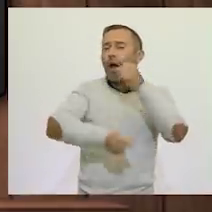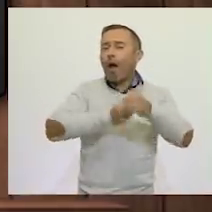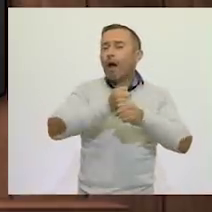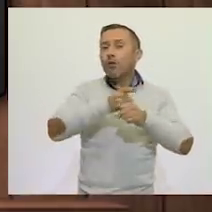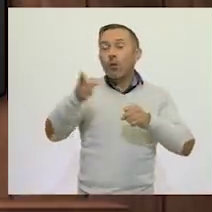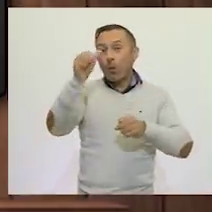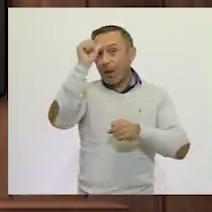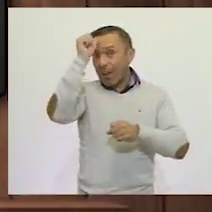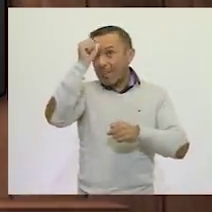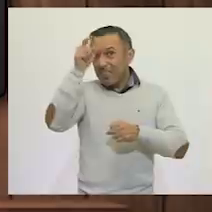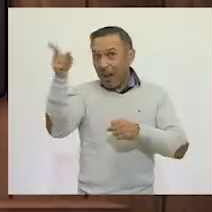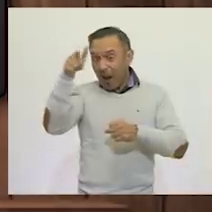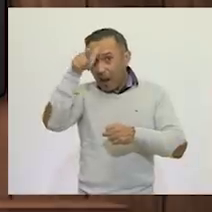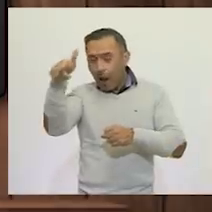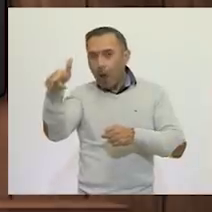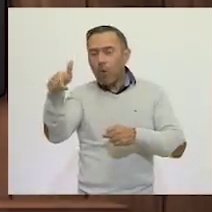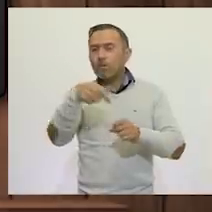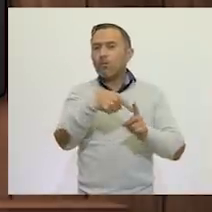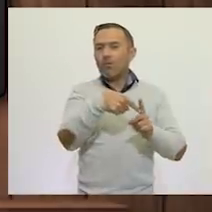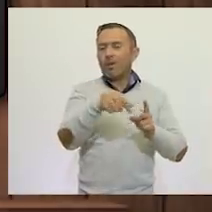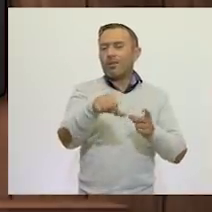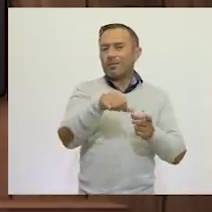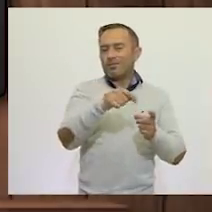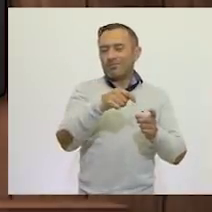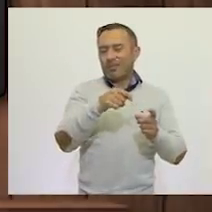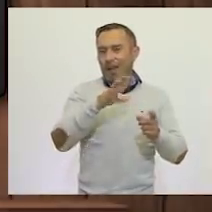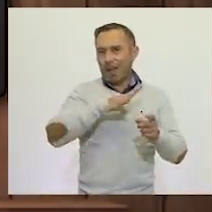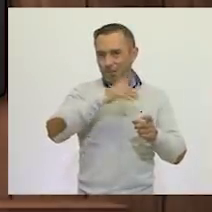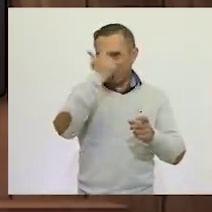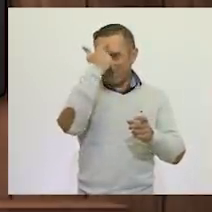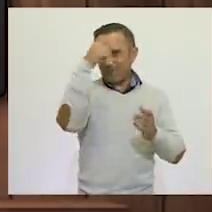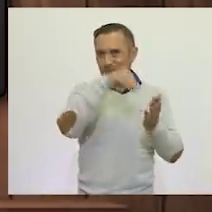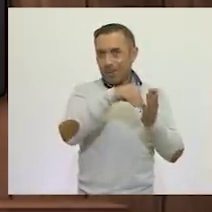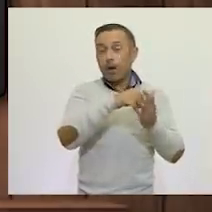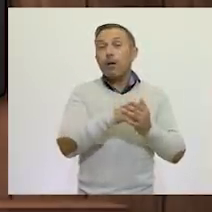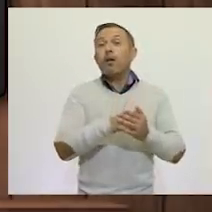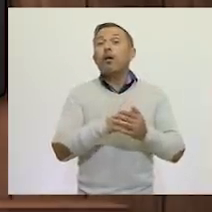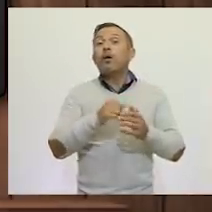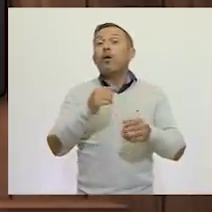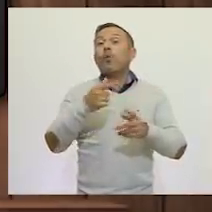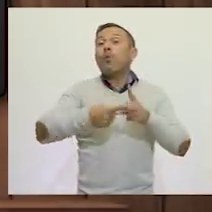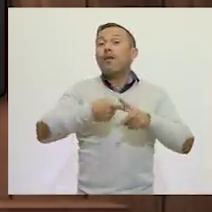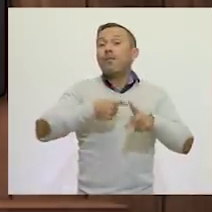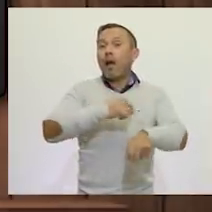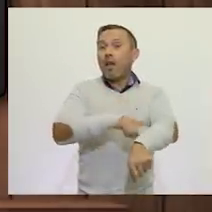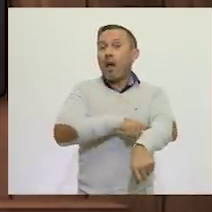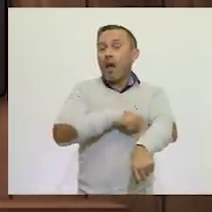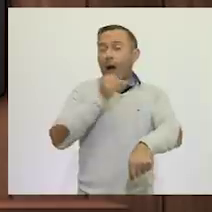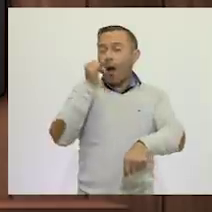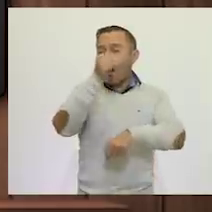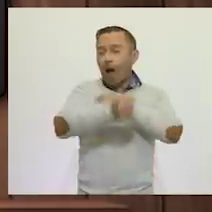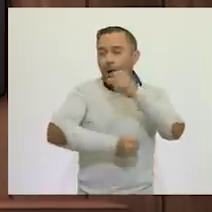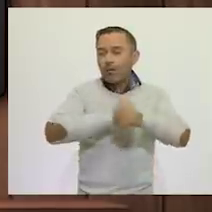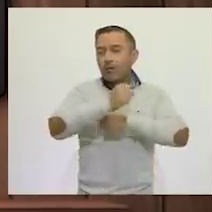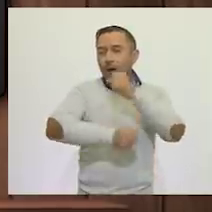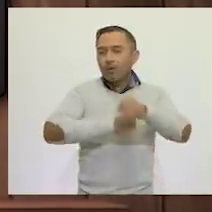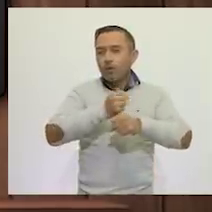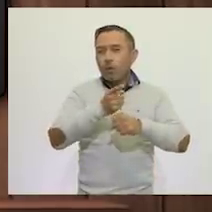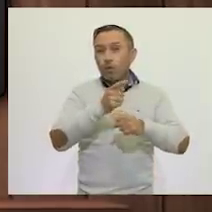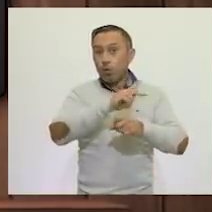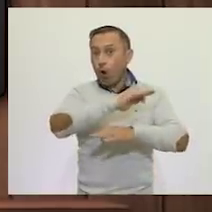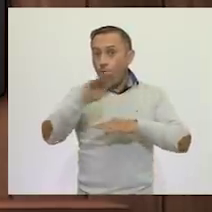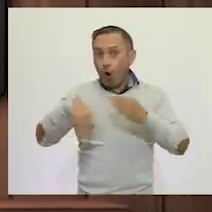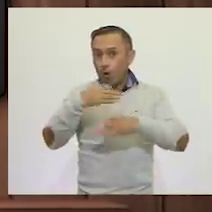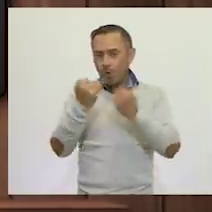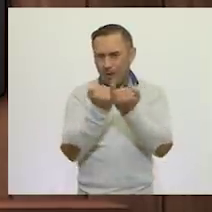India, la existencia del cero. Sin embargo, no todas las culturas utilizaron la Cuenta Larga, ya que al ser los mayas grandes astrónomos y